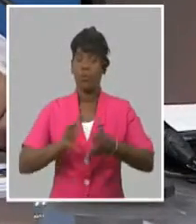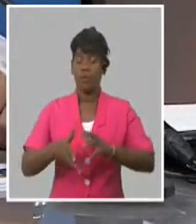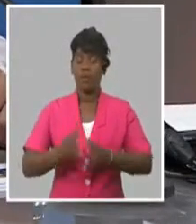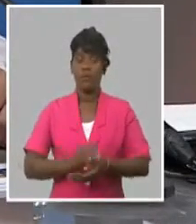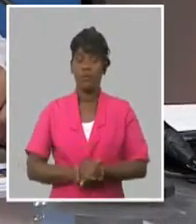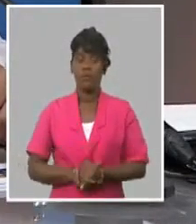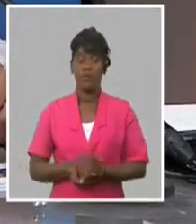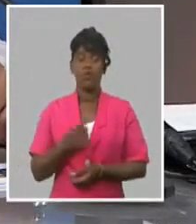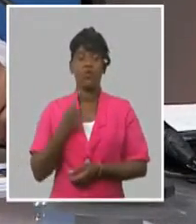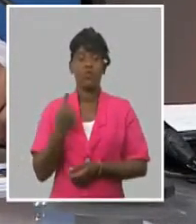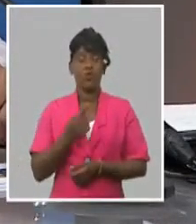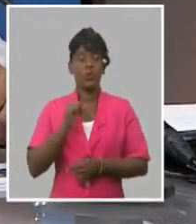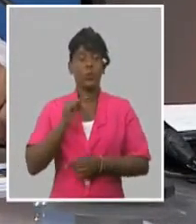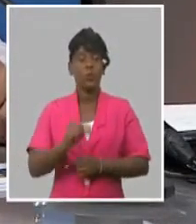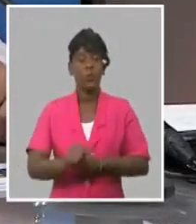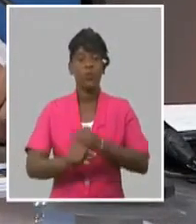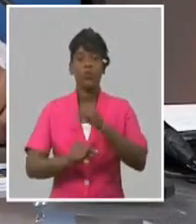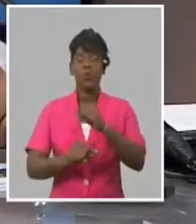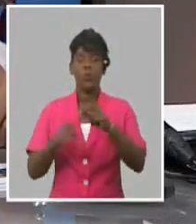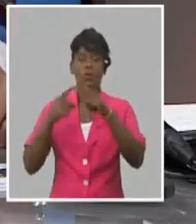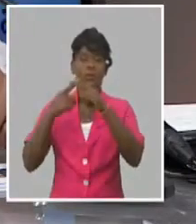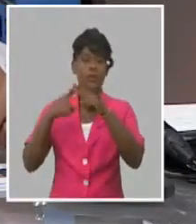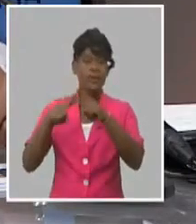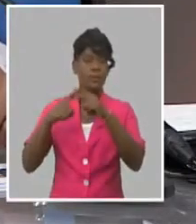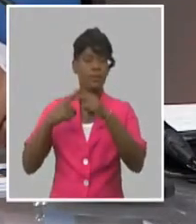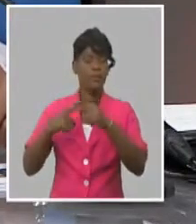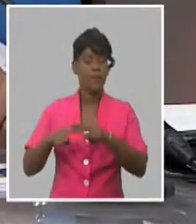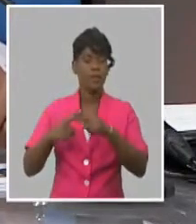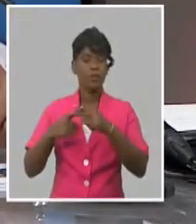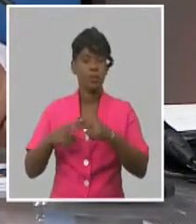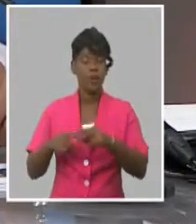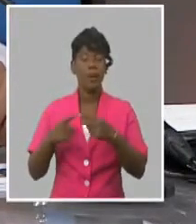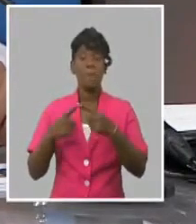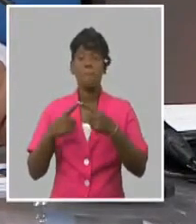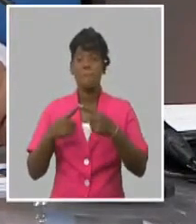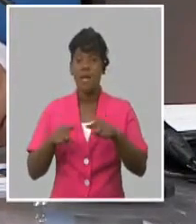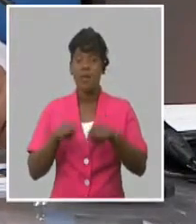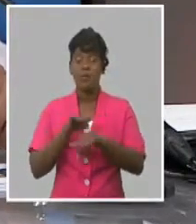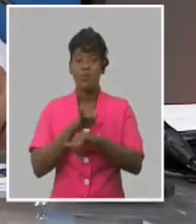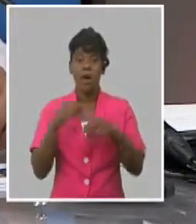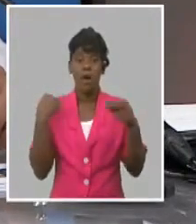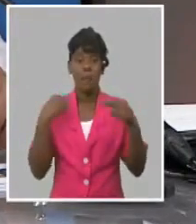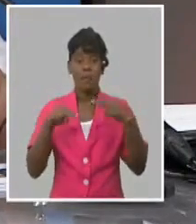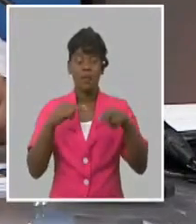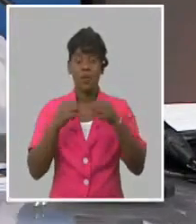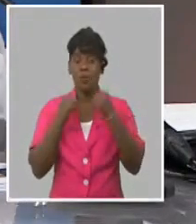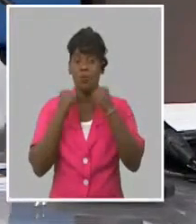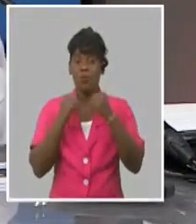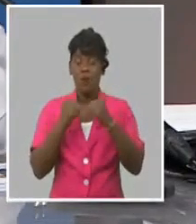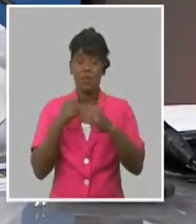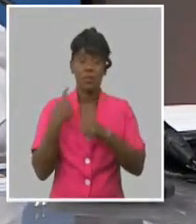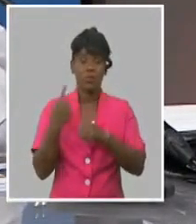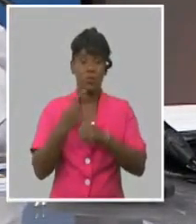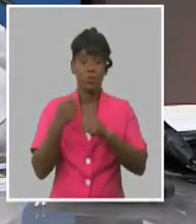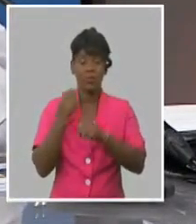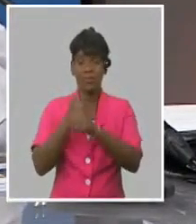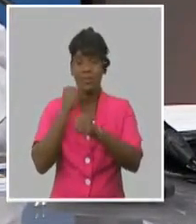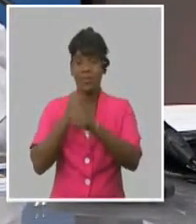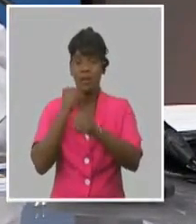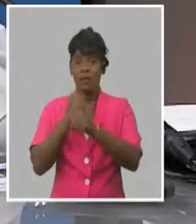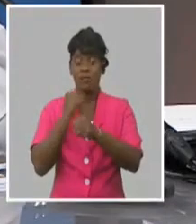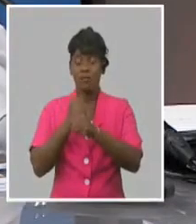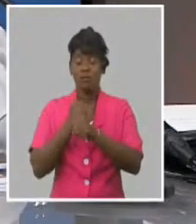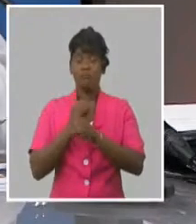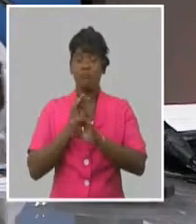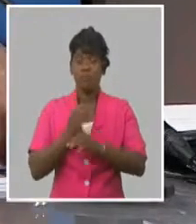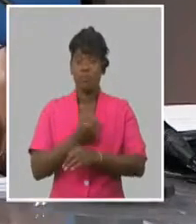se le ha ido buscando solución poco a poco, pero por vías muy administrativas y por vías muy,